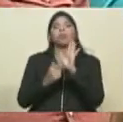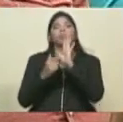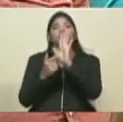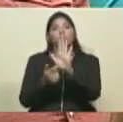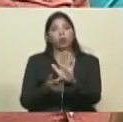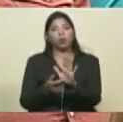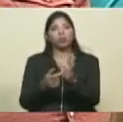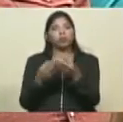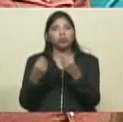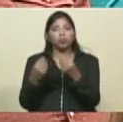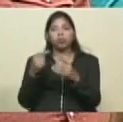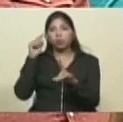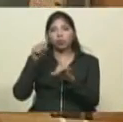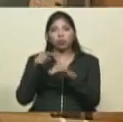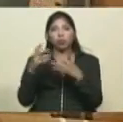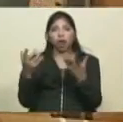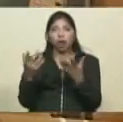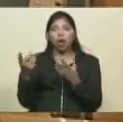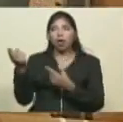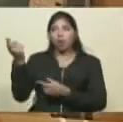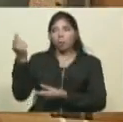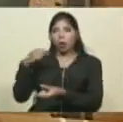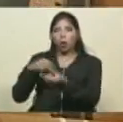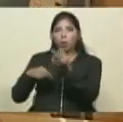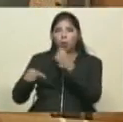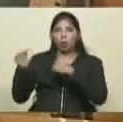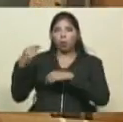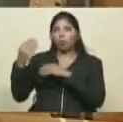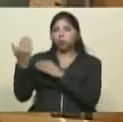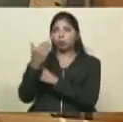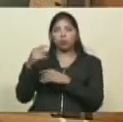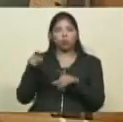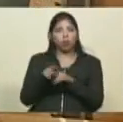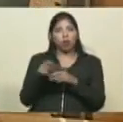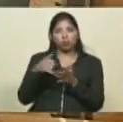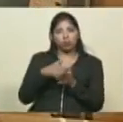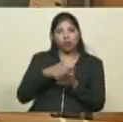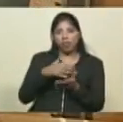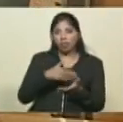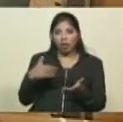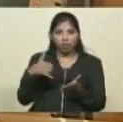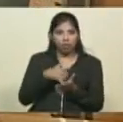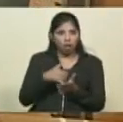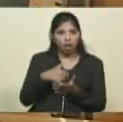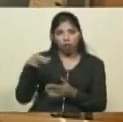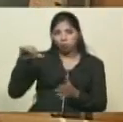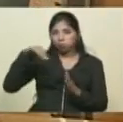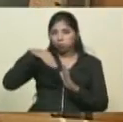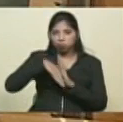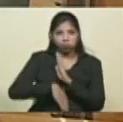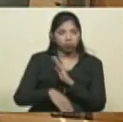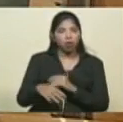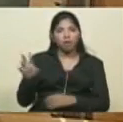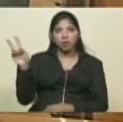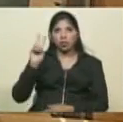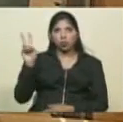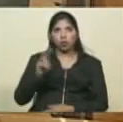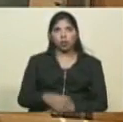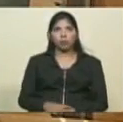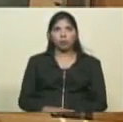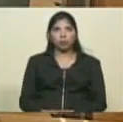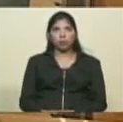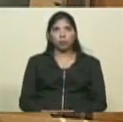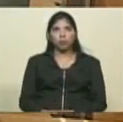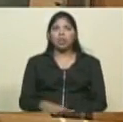nacional ante las agresiones que desarrollan contra la estabilidad de nuestro país. Expresó finalmente que el pueblo de Venezuela cuenta con